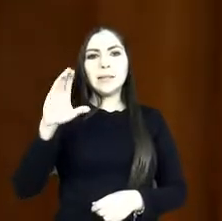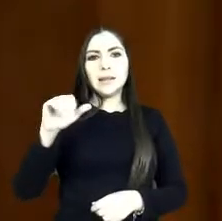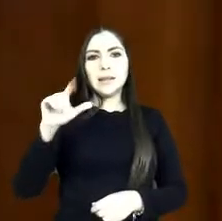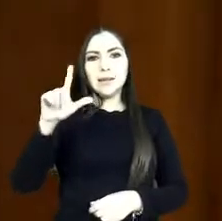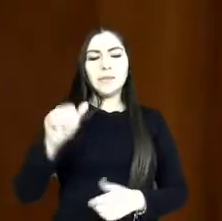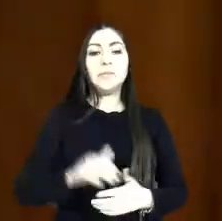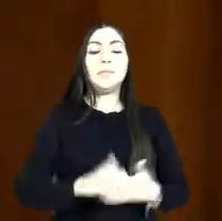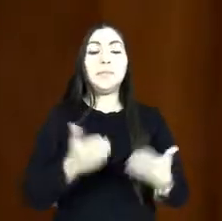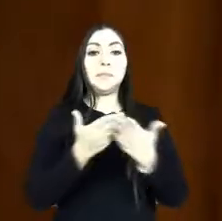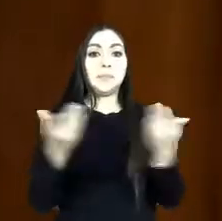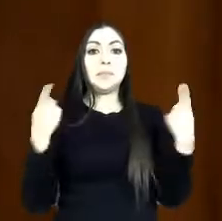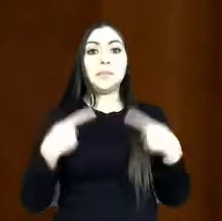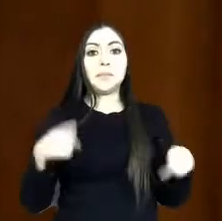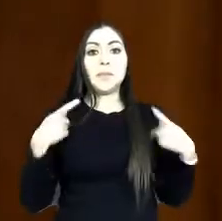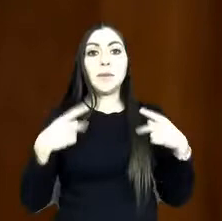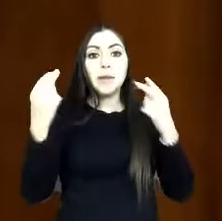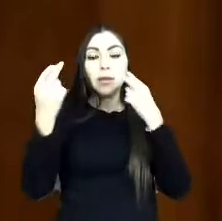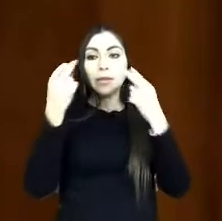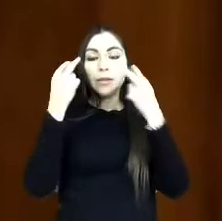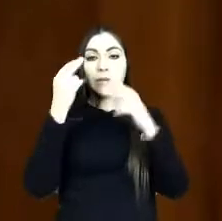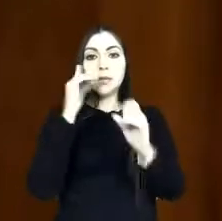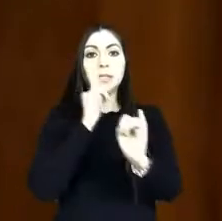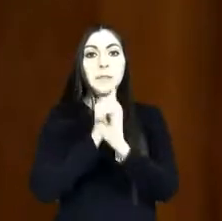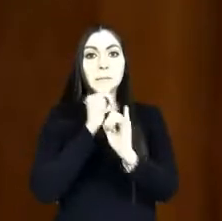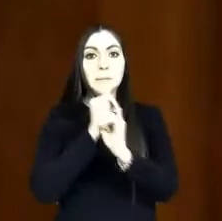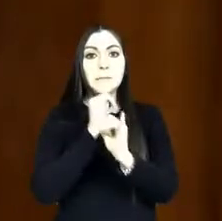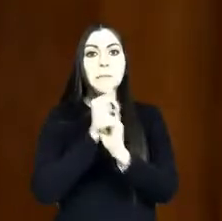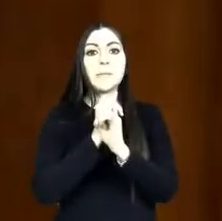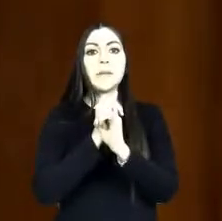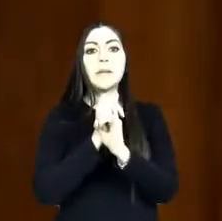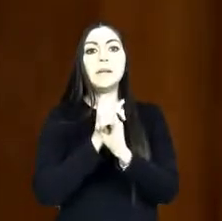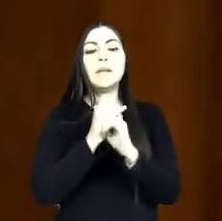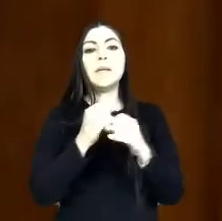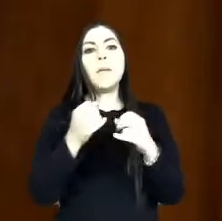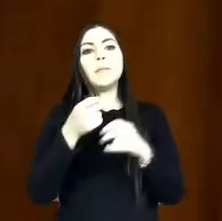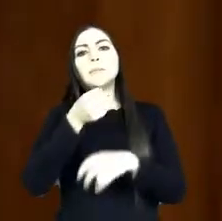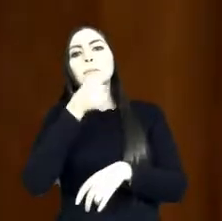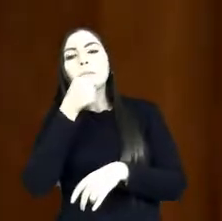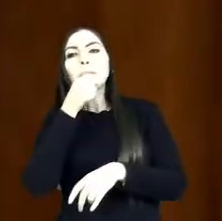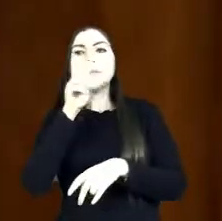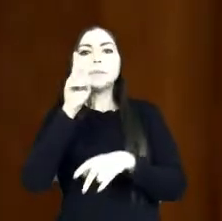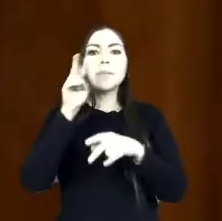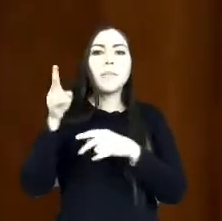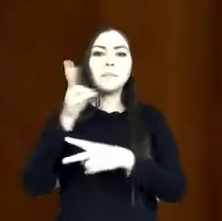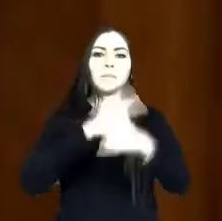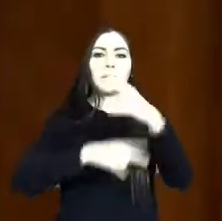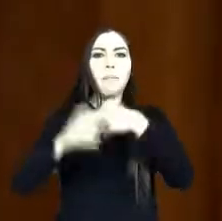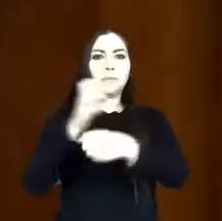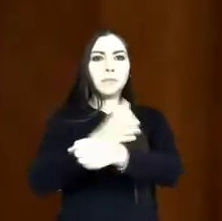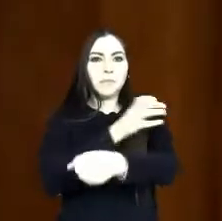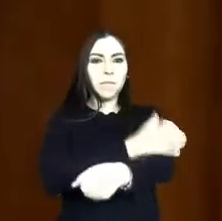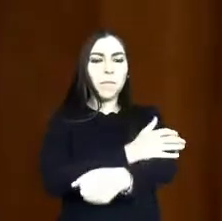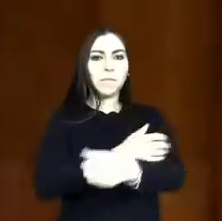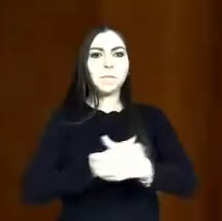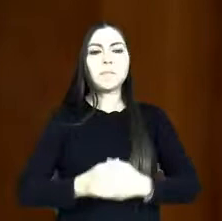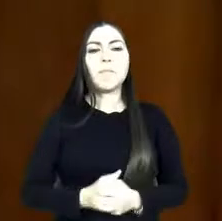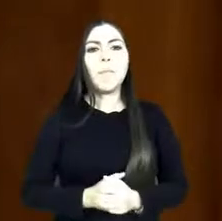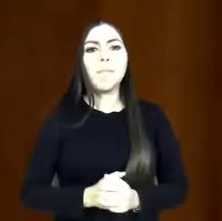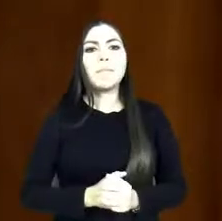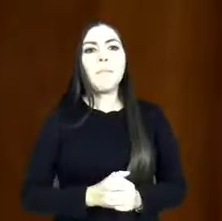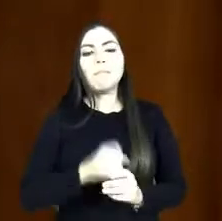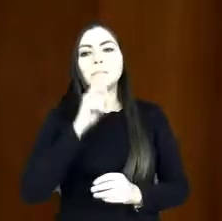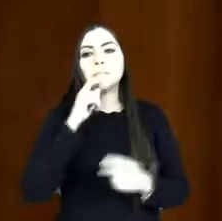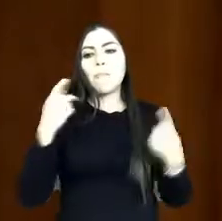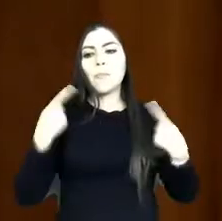siguen la transmisión en redes sociales, a los medios de comunicación que nos acompañan, al personal de la Comisión de